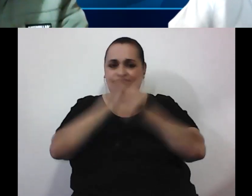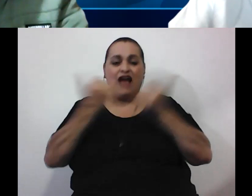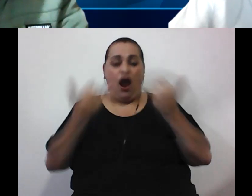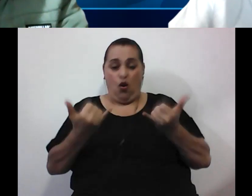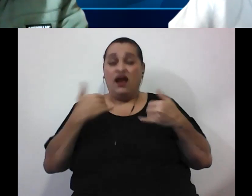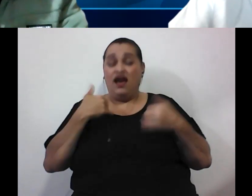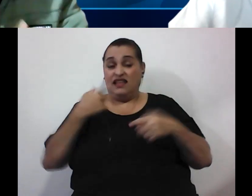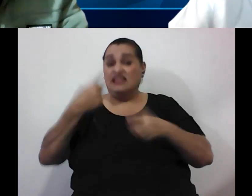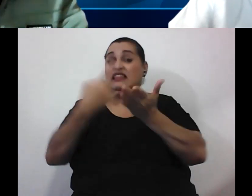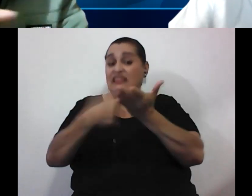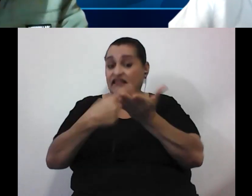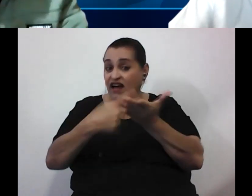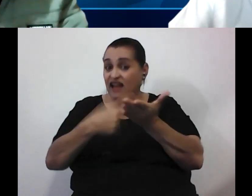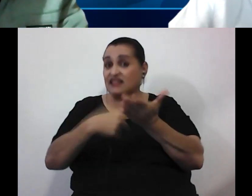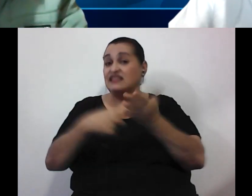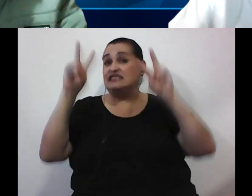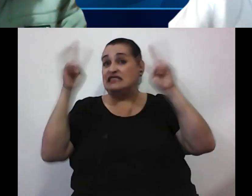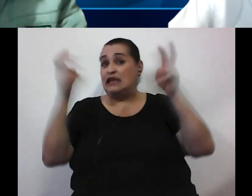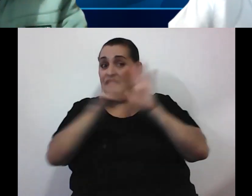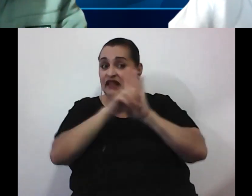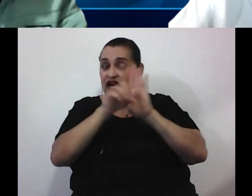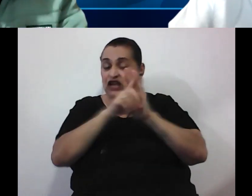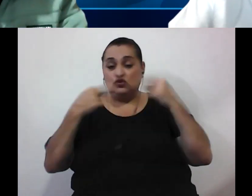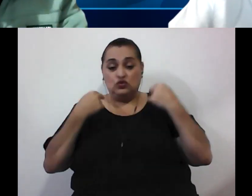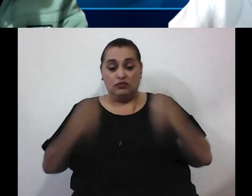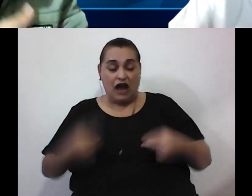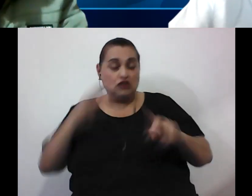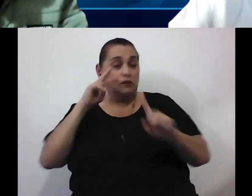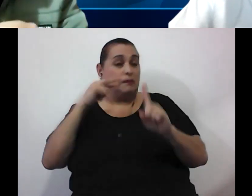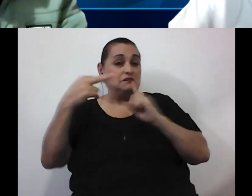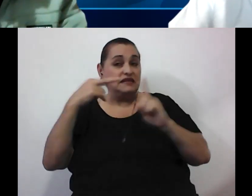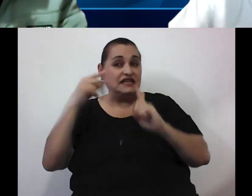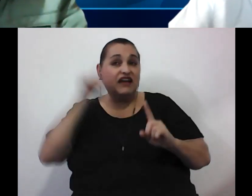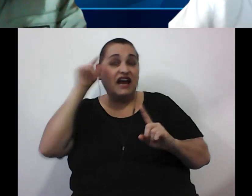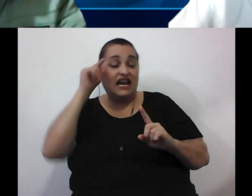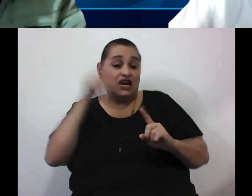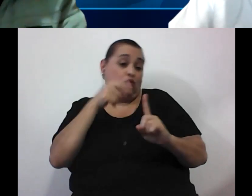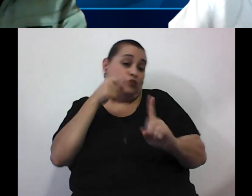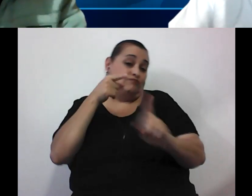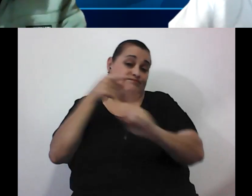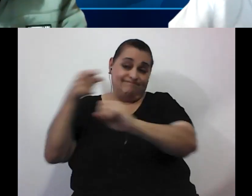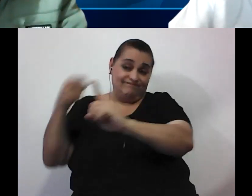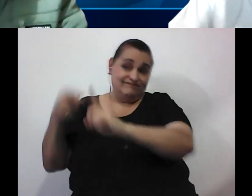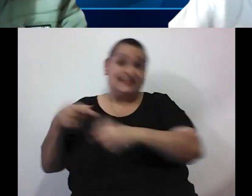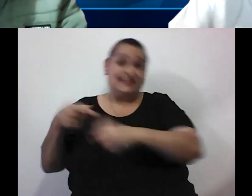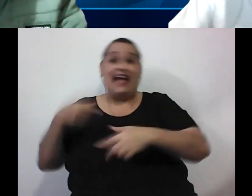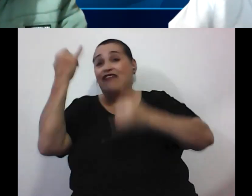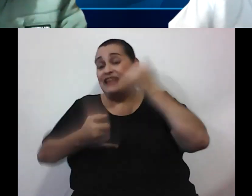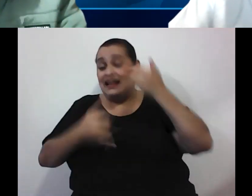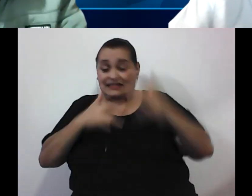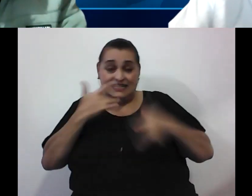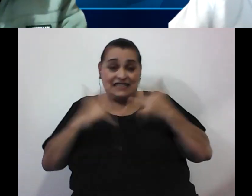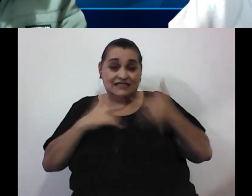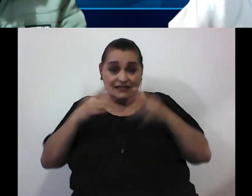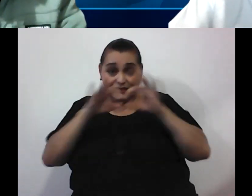el tema de derechos humanos, ahorita hay debates sobre el tema de perspectivas de género, que son los que finalmente vienen a sensibilizar sobre la